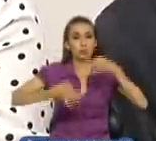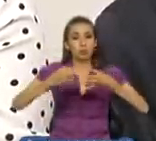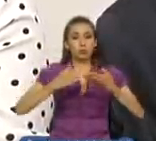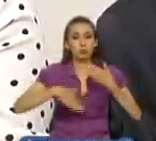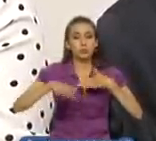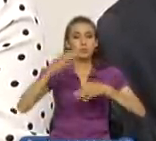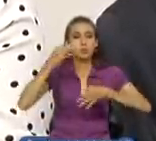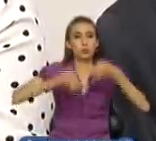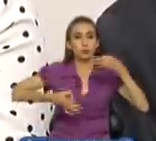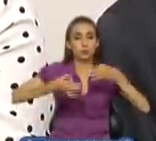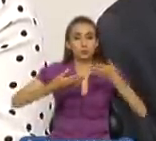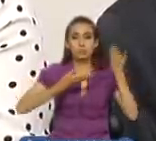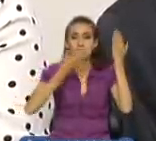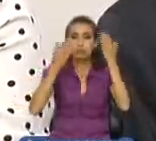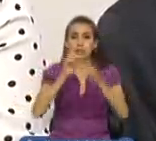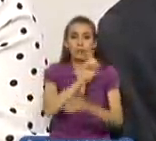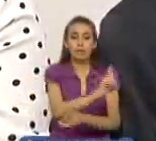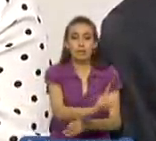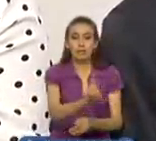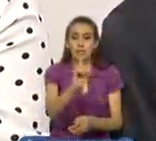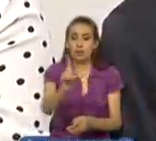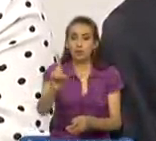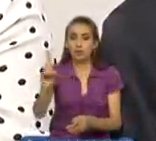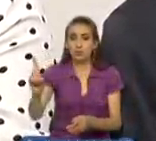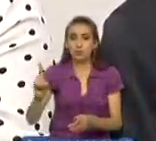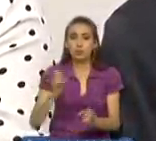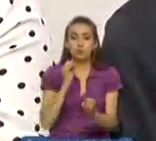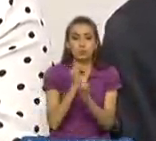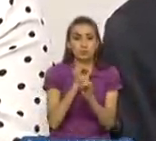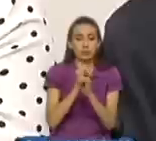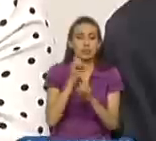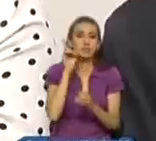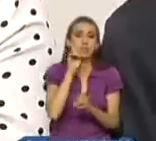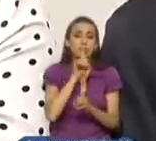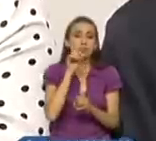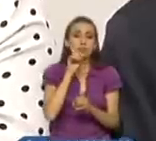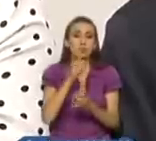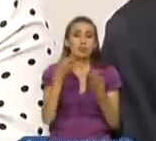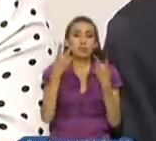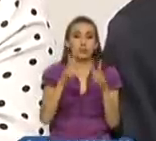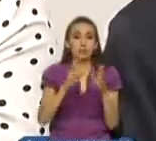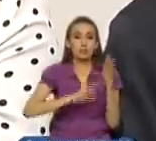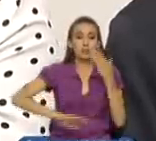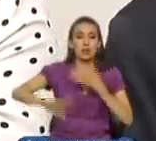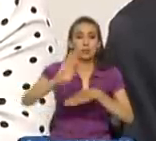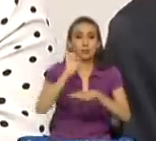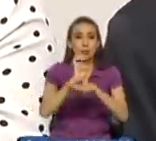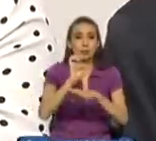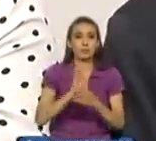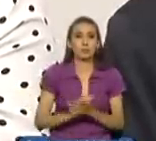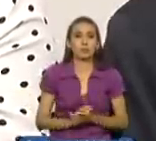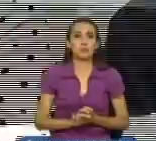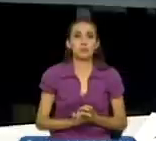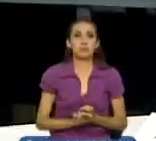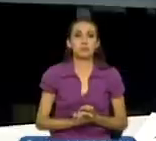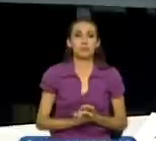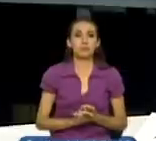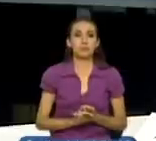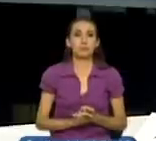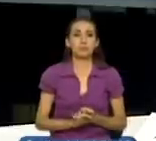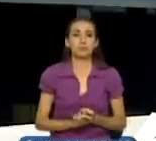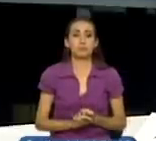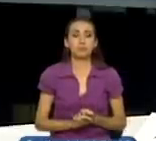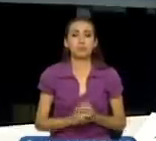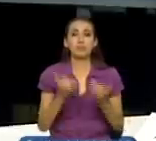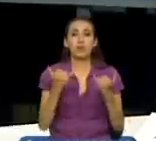esa justicia en cada uno de en cada uno de los afrodescendientes y también del pueblo ecuatoriano y